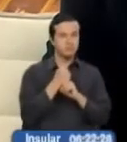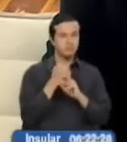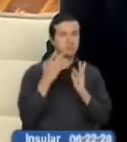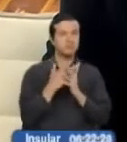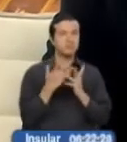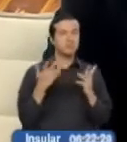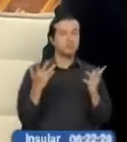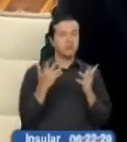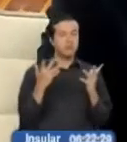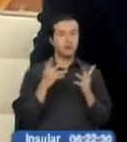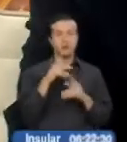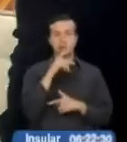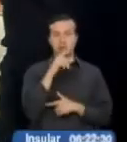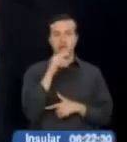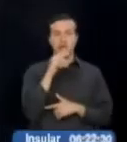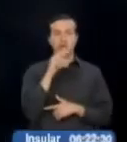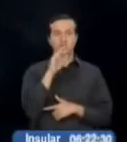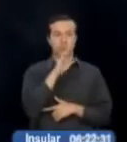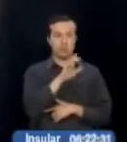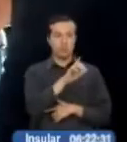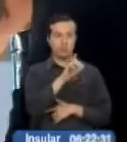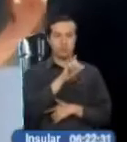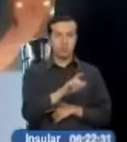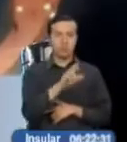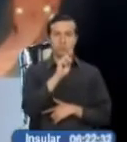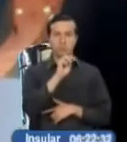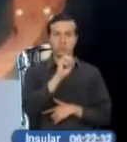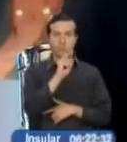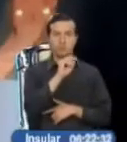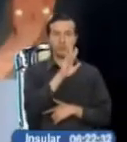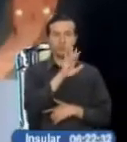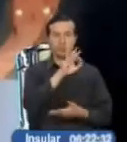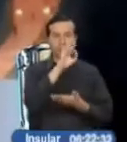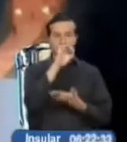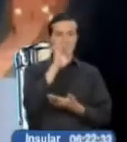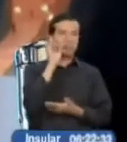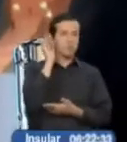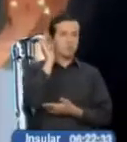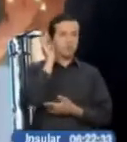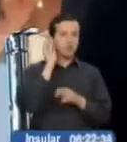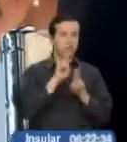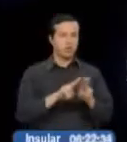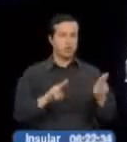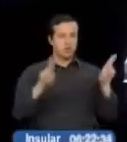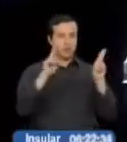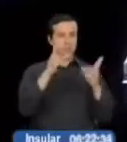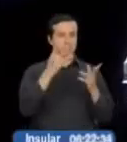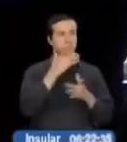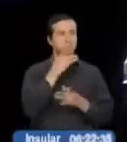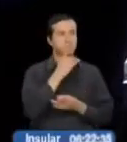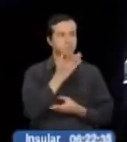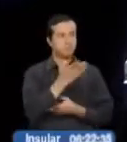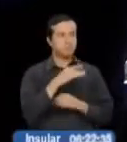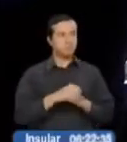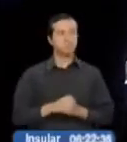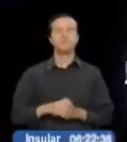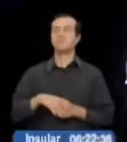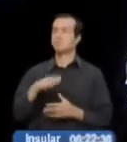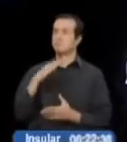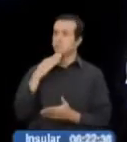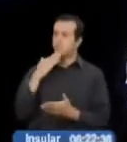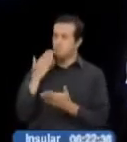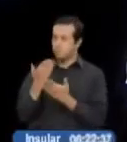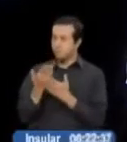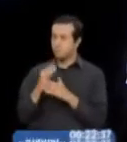tenemos a Moni Pisani, representante de ONU Mujeres, Naciones Unidas. Moni, qué gusto tenerte acá. No, muchísimas